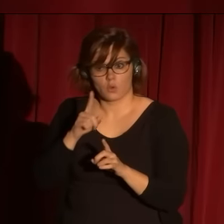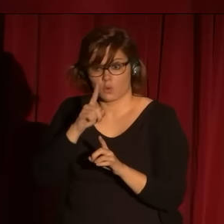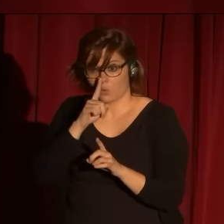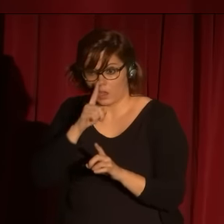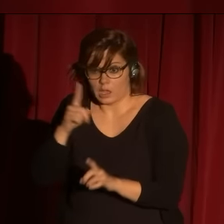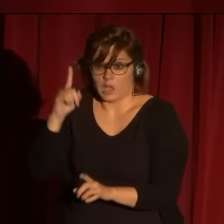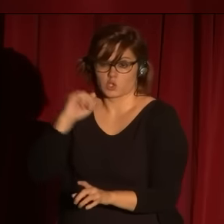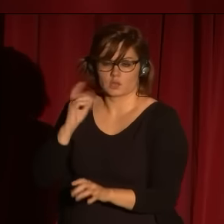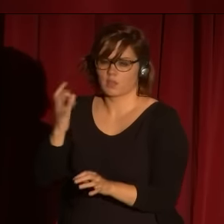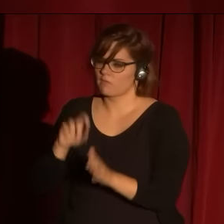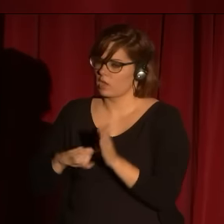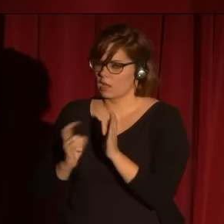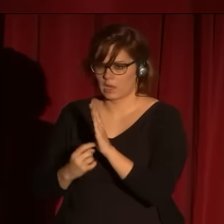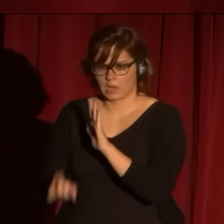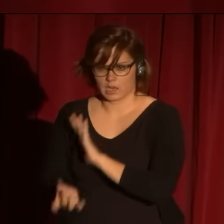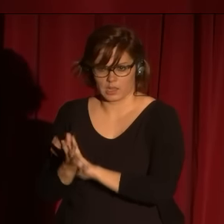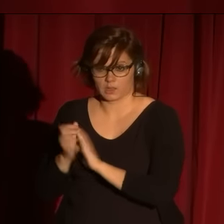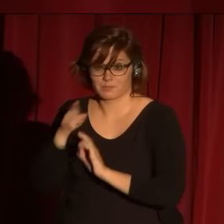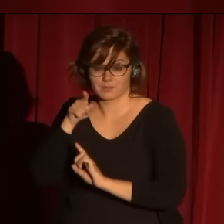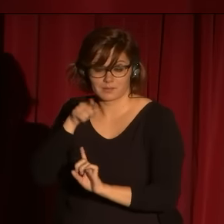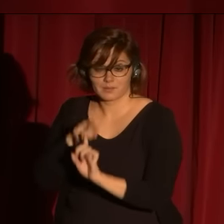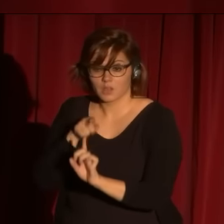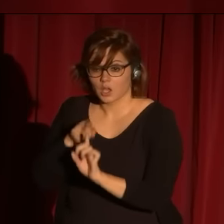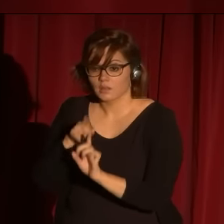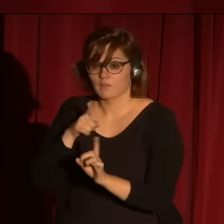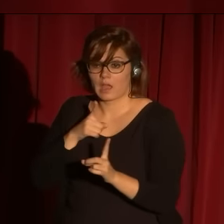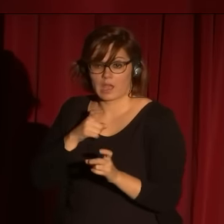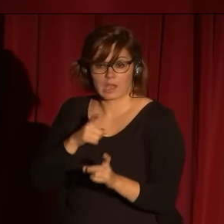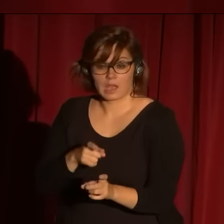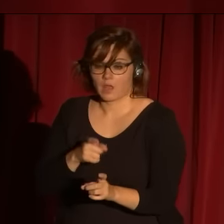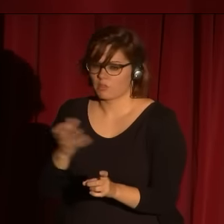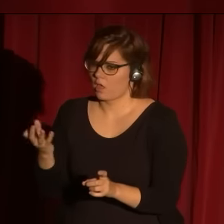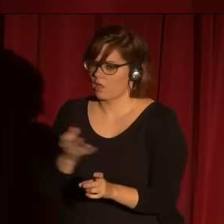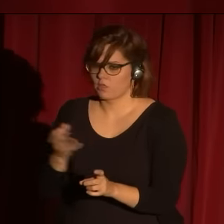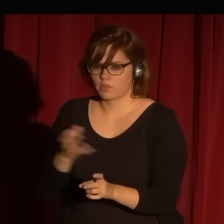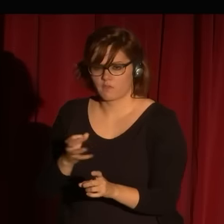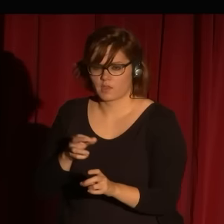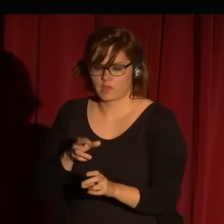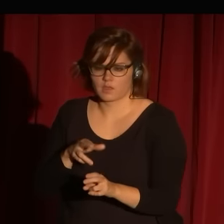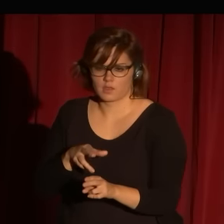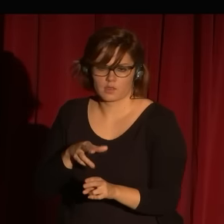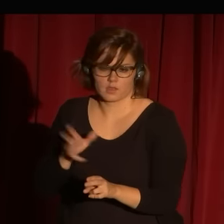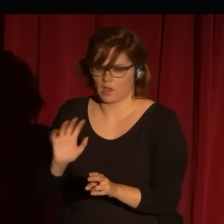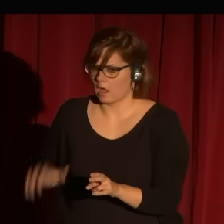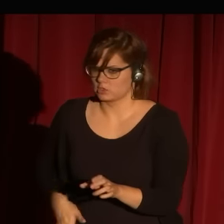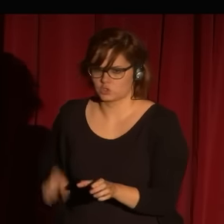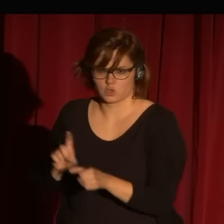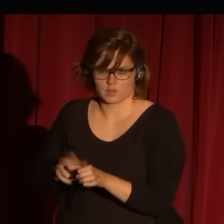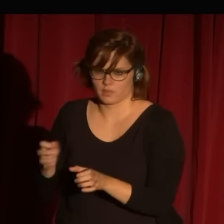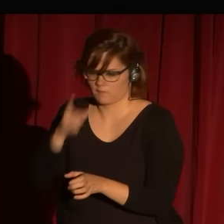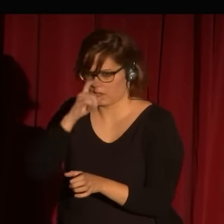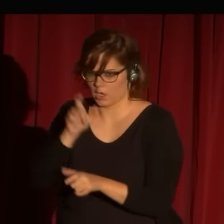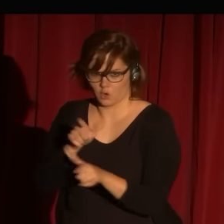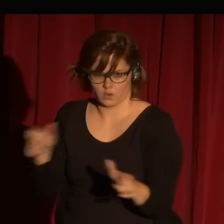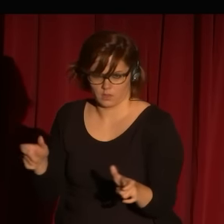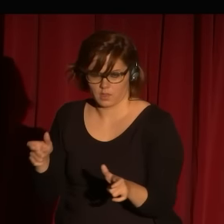necesario promulgar una ley que habla de que para cazar pluma con pluma Hay que ser aristócrata y que la gente lo recuerde no lo